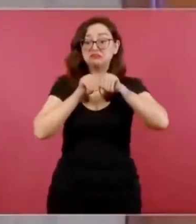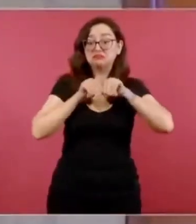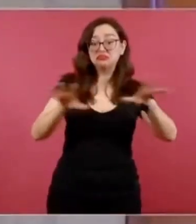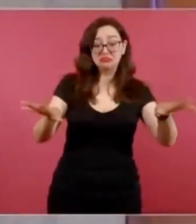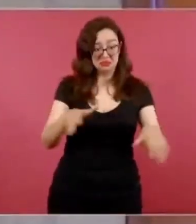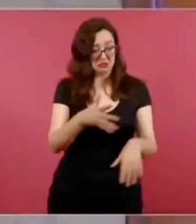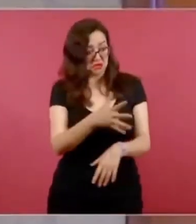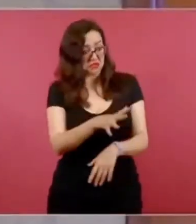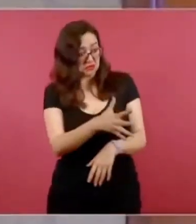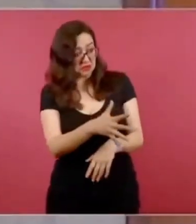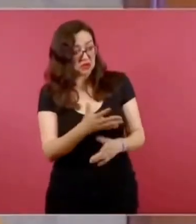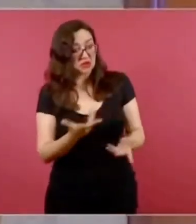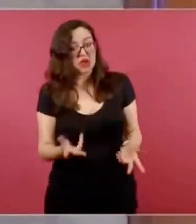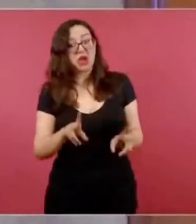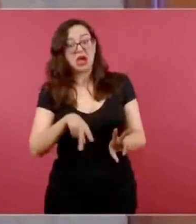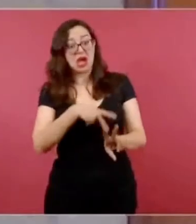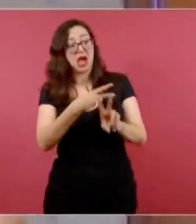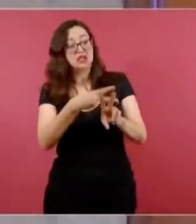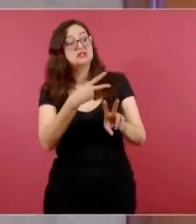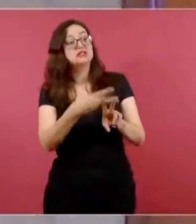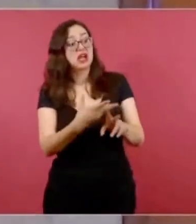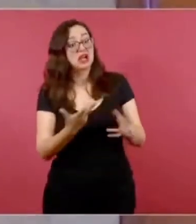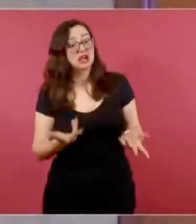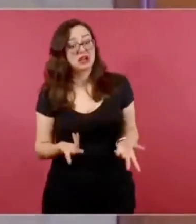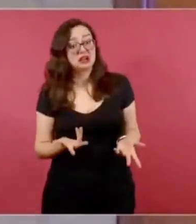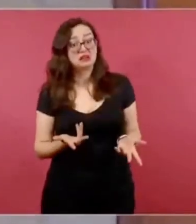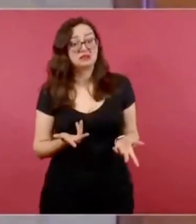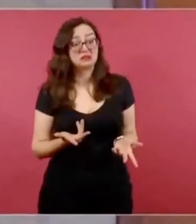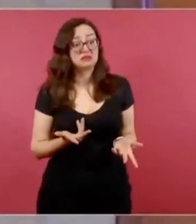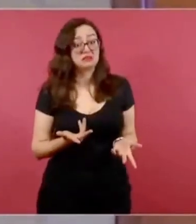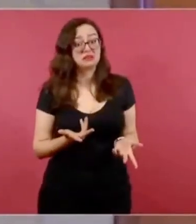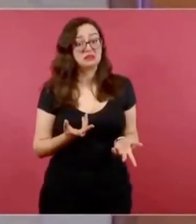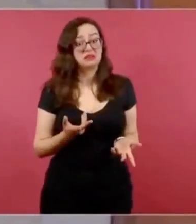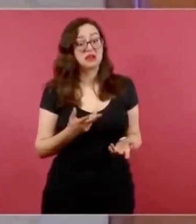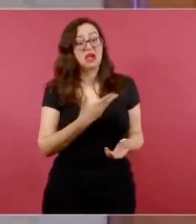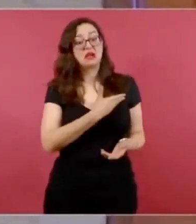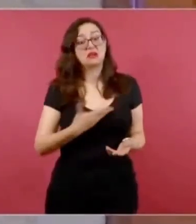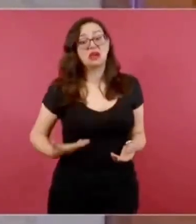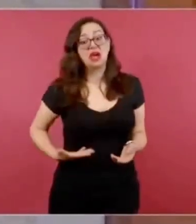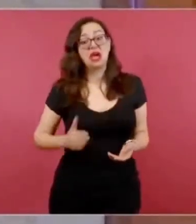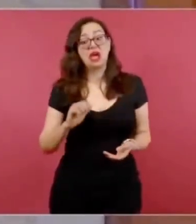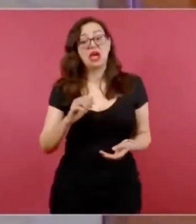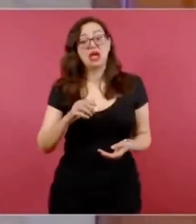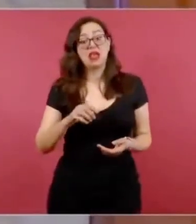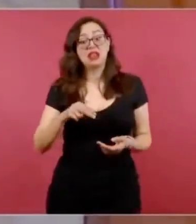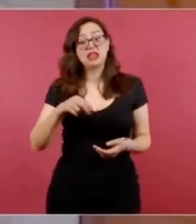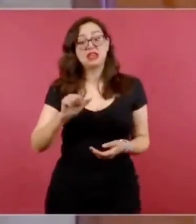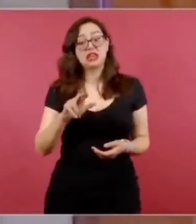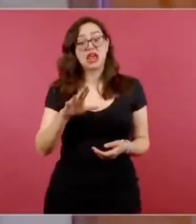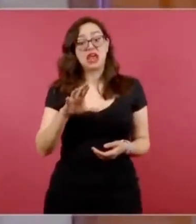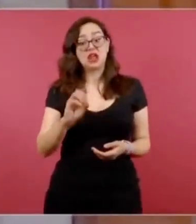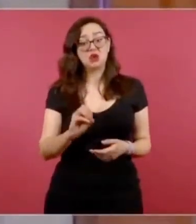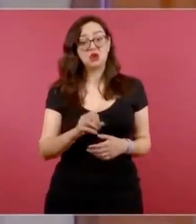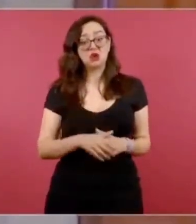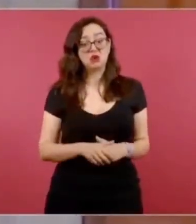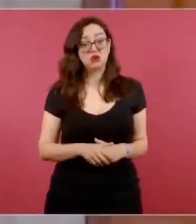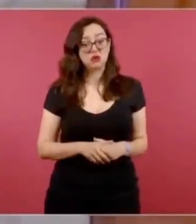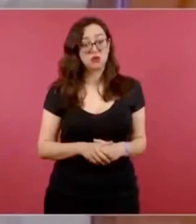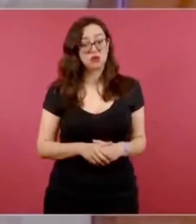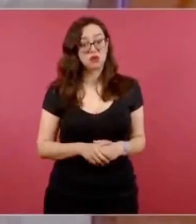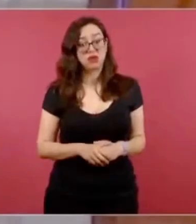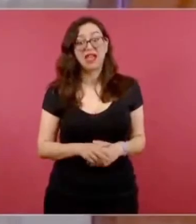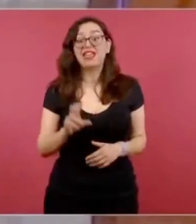de más de 30 millones. De AMLO, Pero de vistas son el presidente narcotraficante, ¿cuánto? O sea, son más de 30 millones de